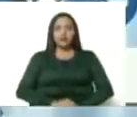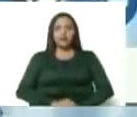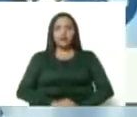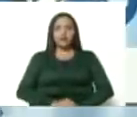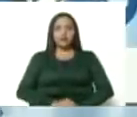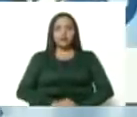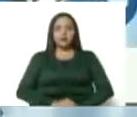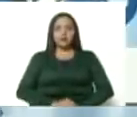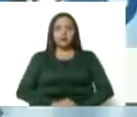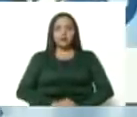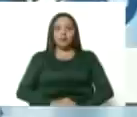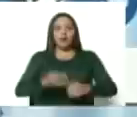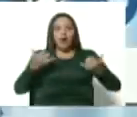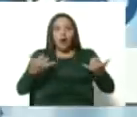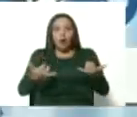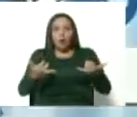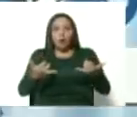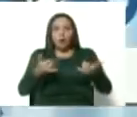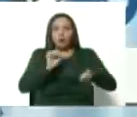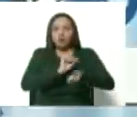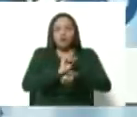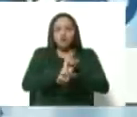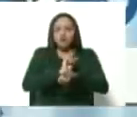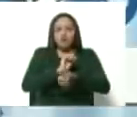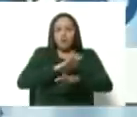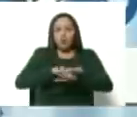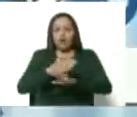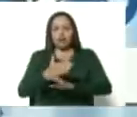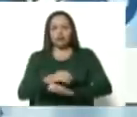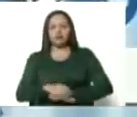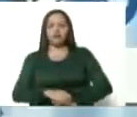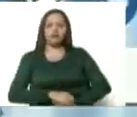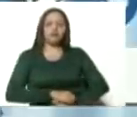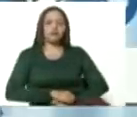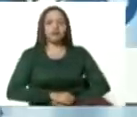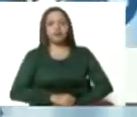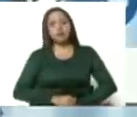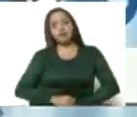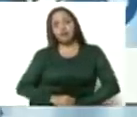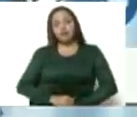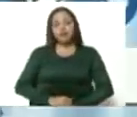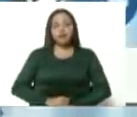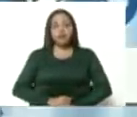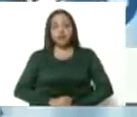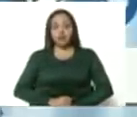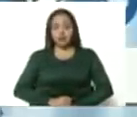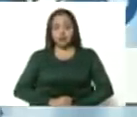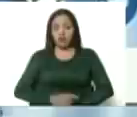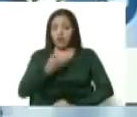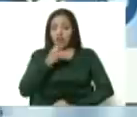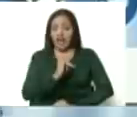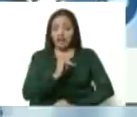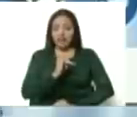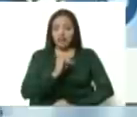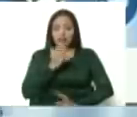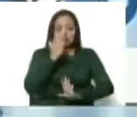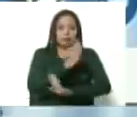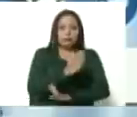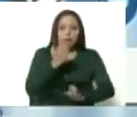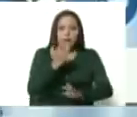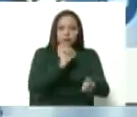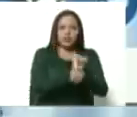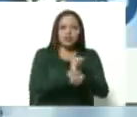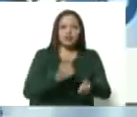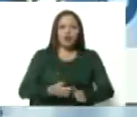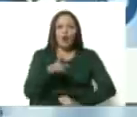Delitos a imputar: a Joybert Mijares se le han imputado los delitos de manejo fraudulento